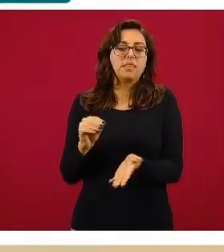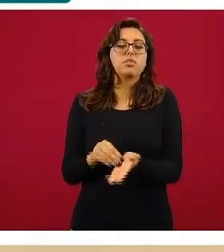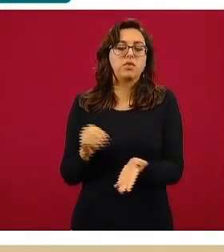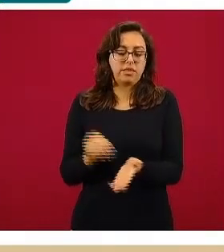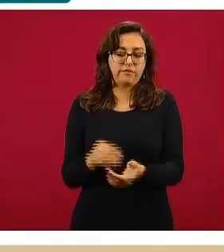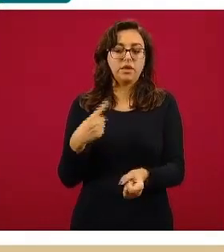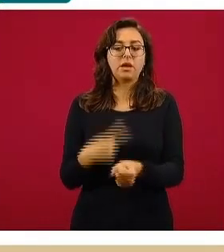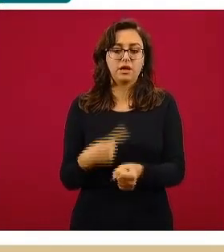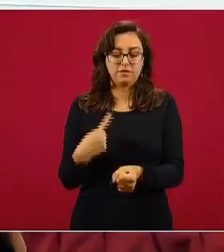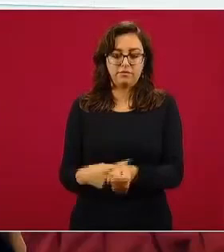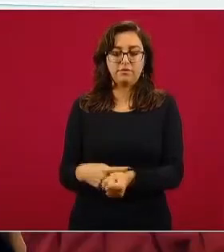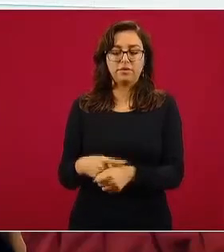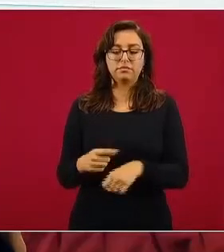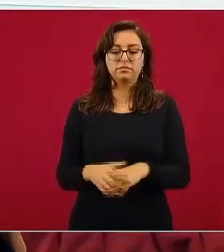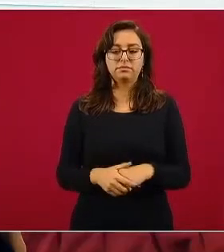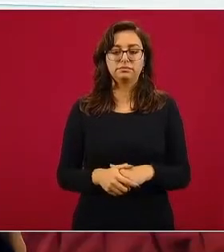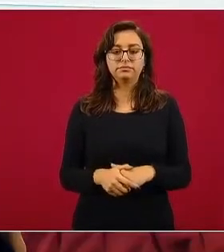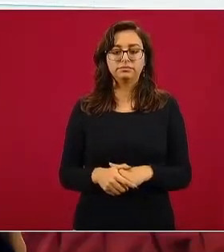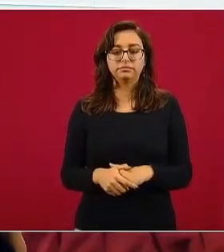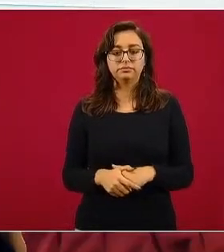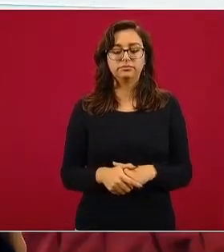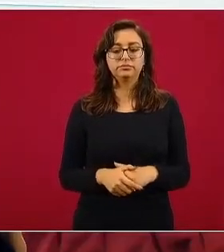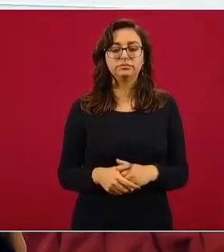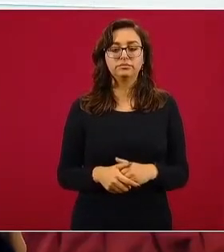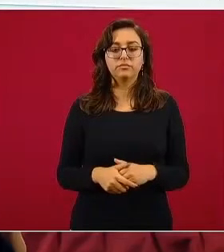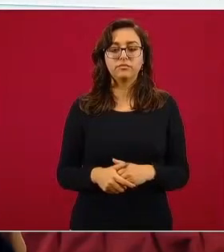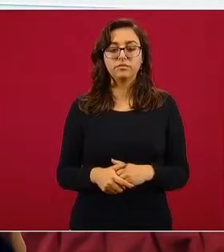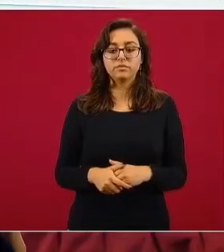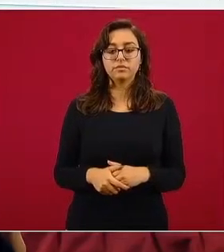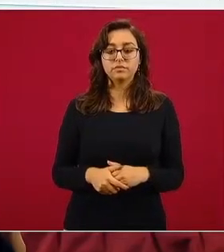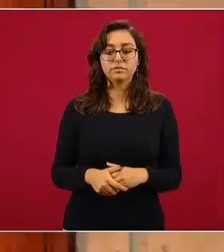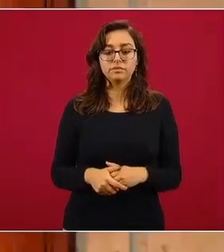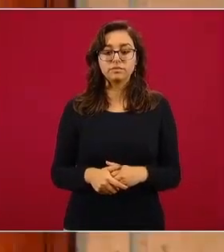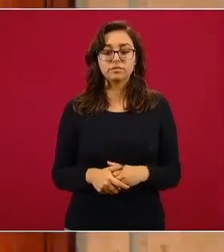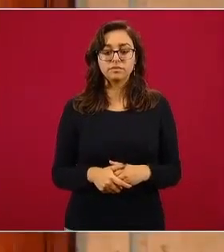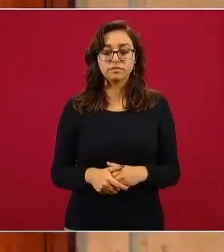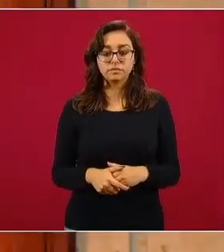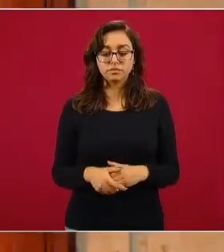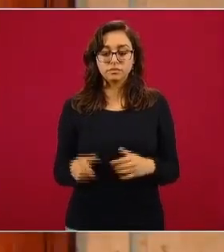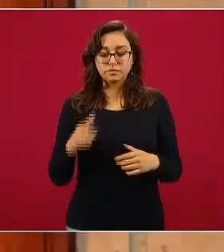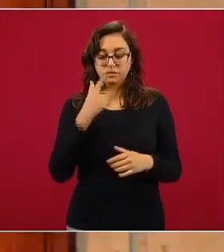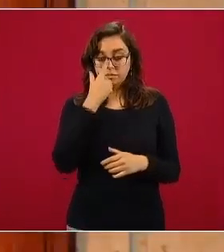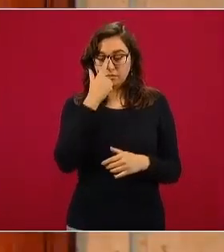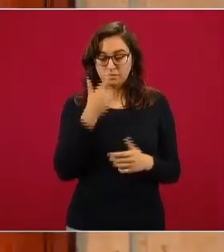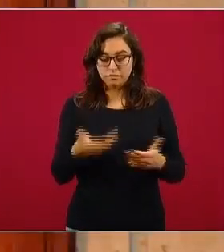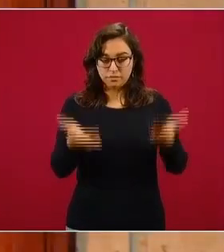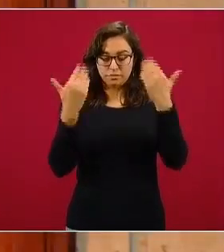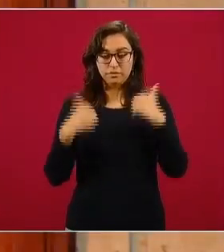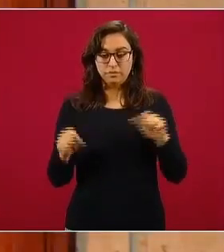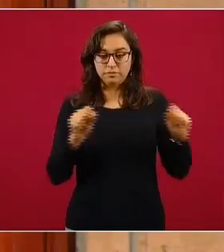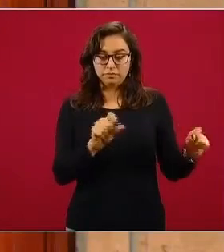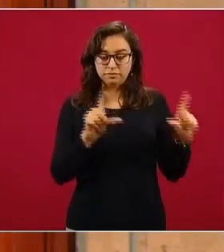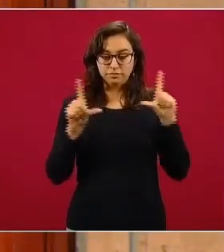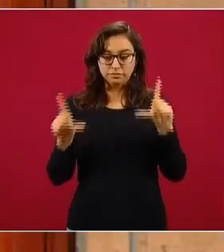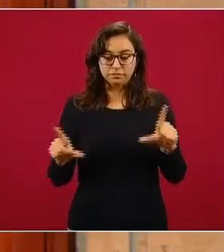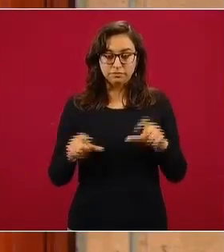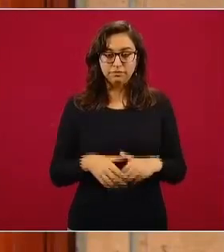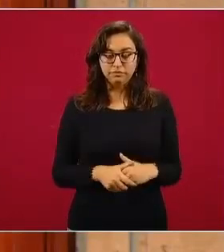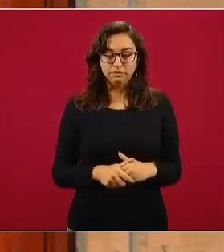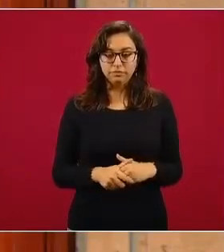epidemia activa en México. Veamos la siguiente diapositiva. Vamos a enfocar al comportamiento de